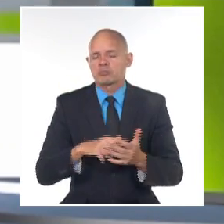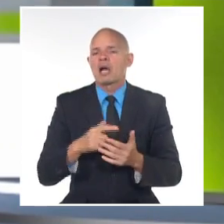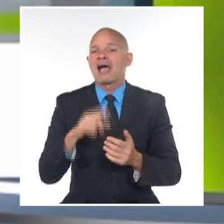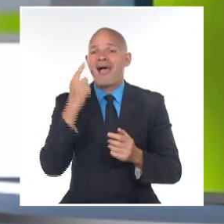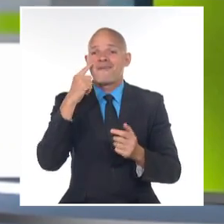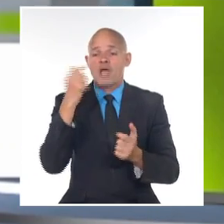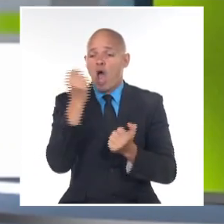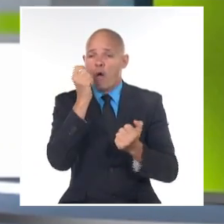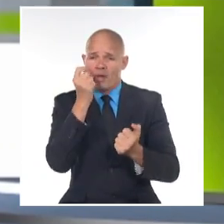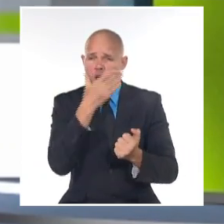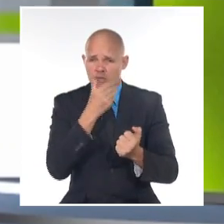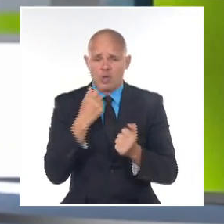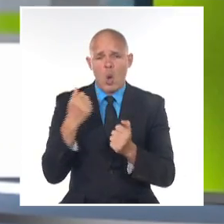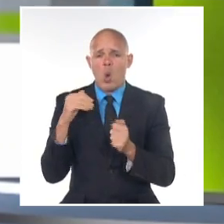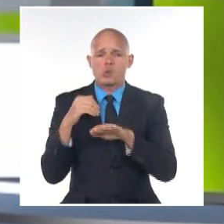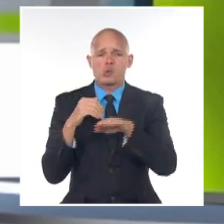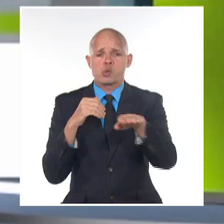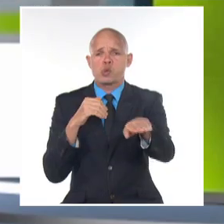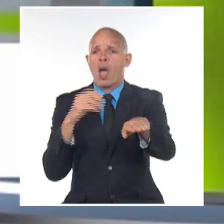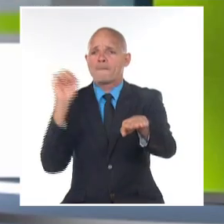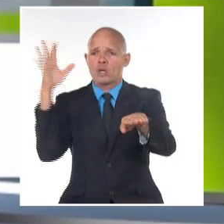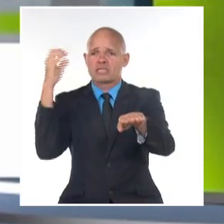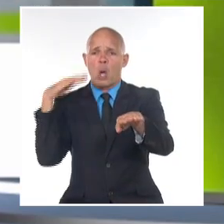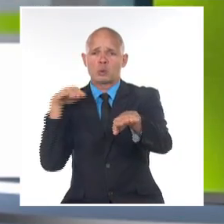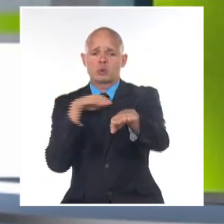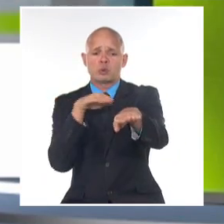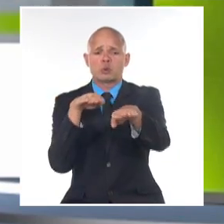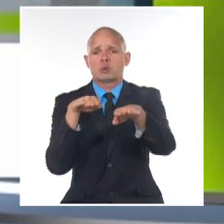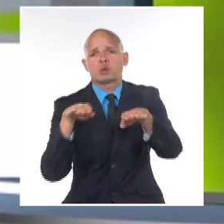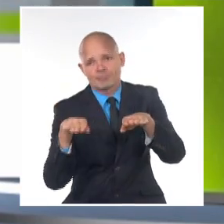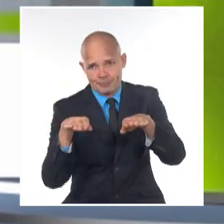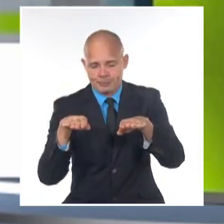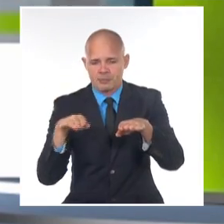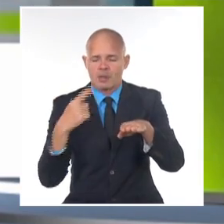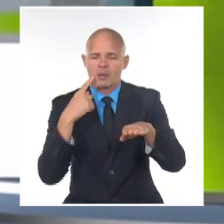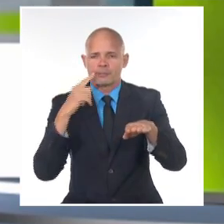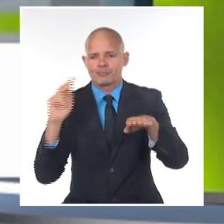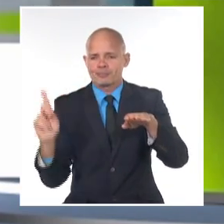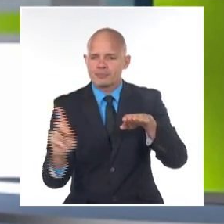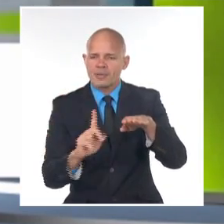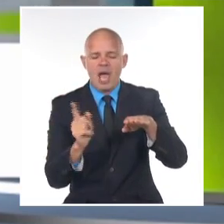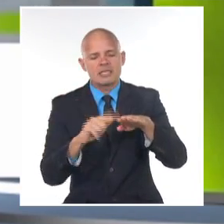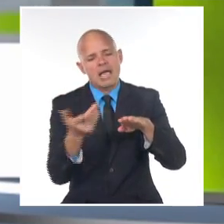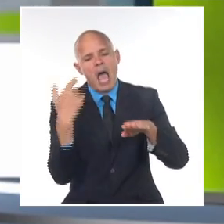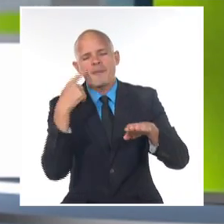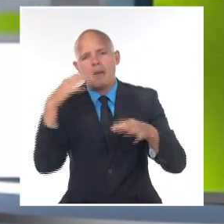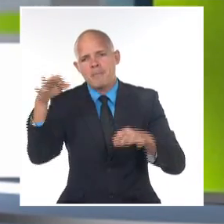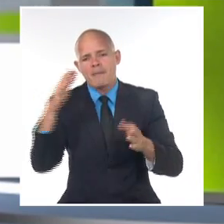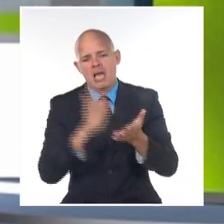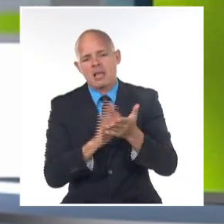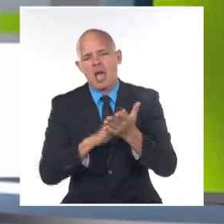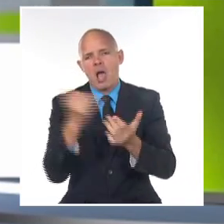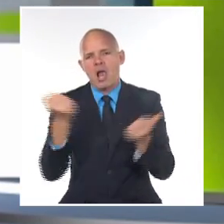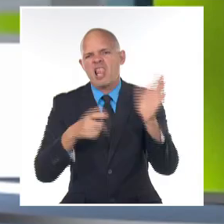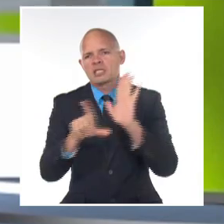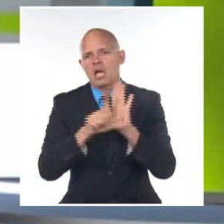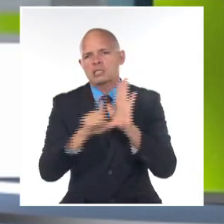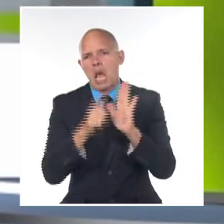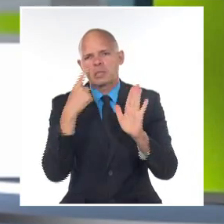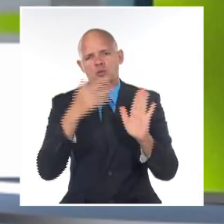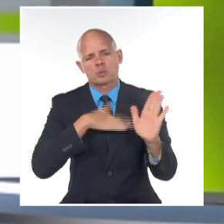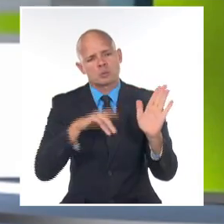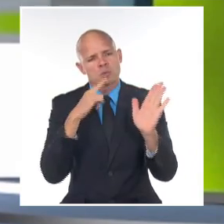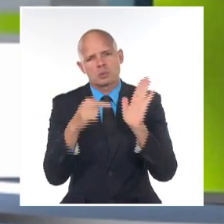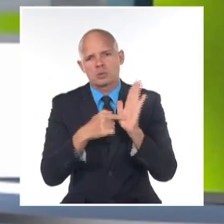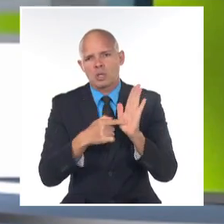identificación. El hombre desde dentro de su vehículo se niega a darle la documentación a la gente, que sigue insistiendo.